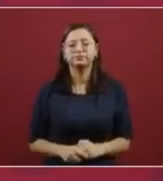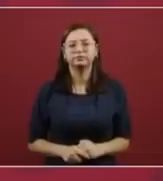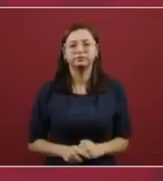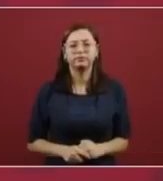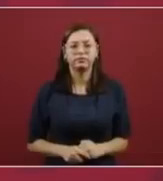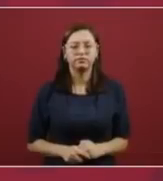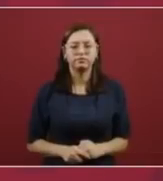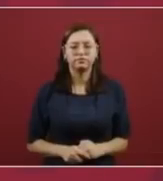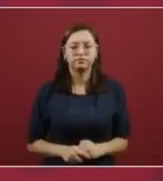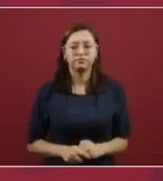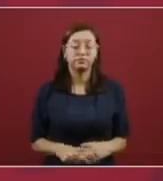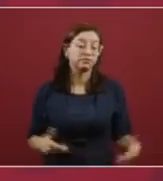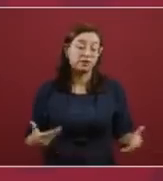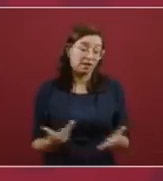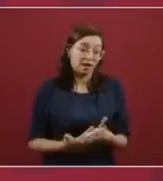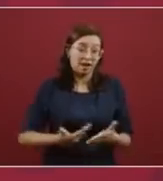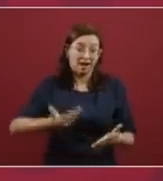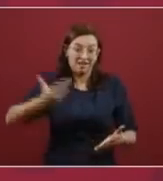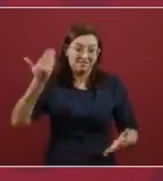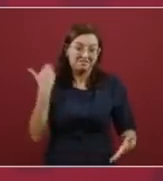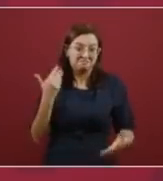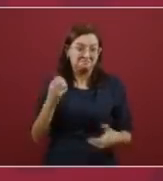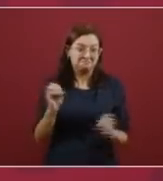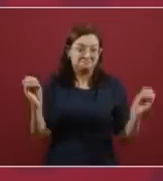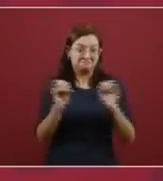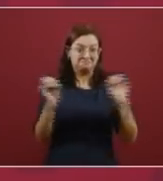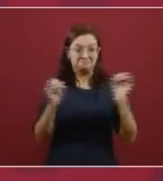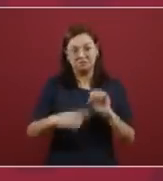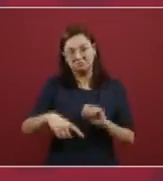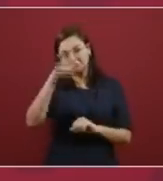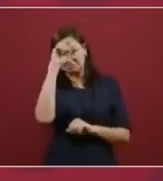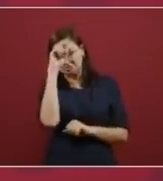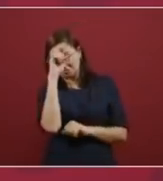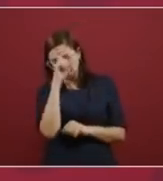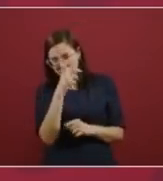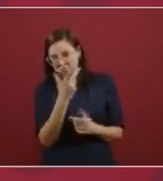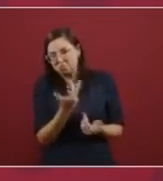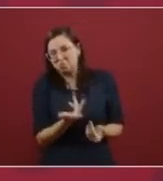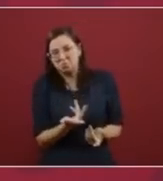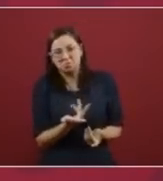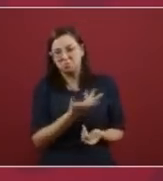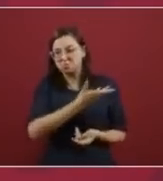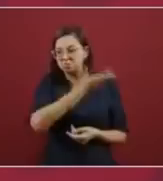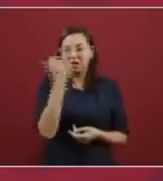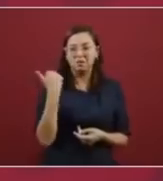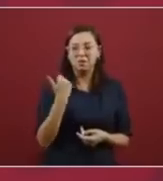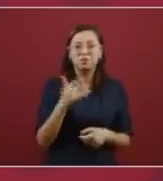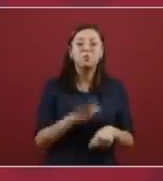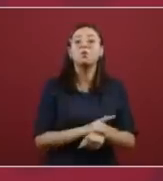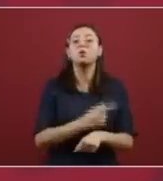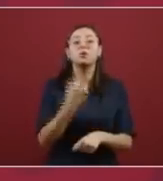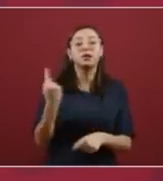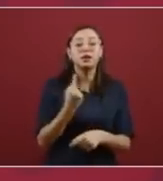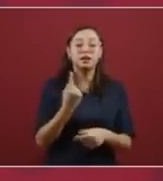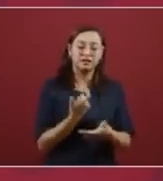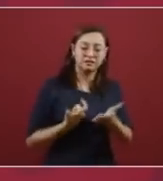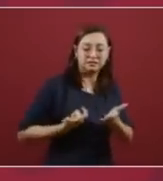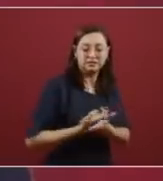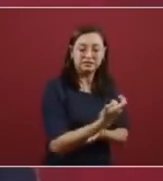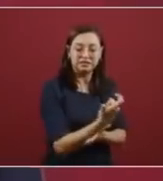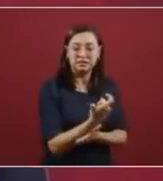Anteriormente no era posible saberlo porque además del sueldo